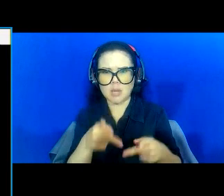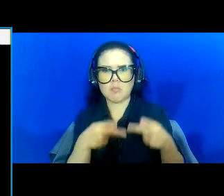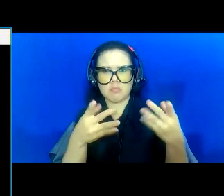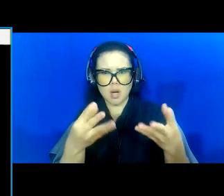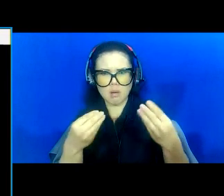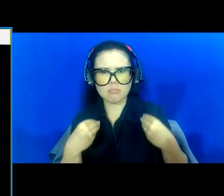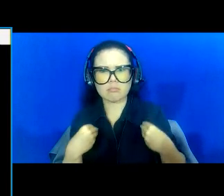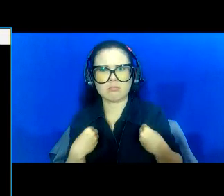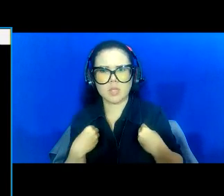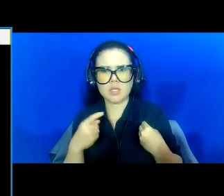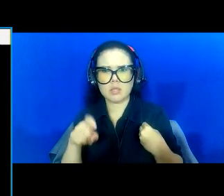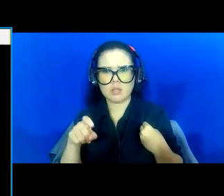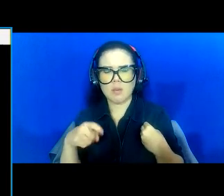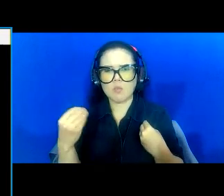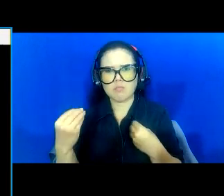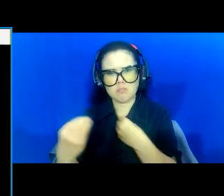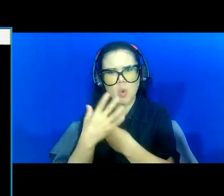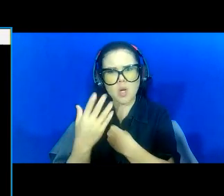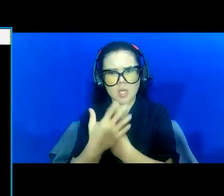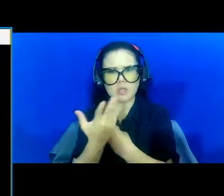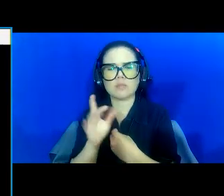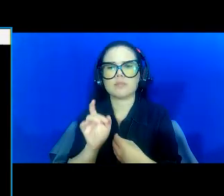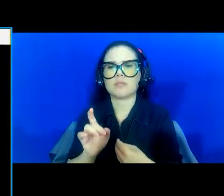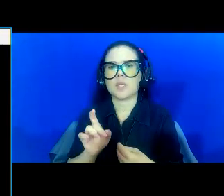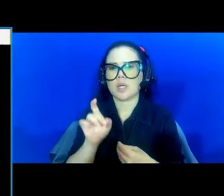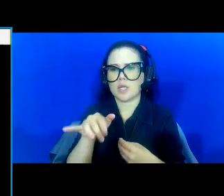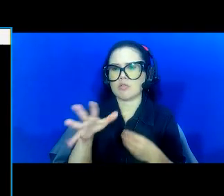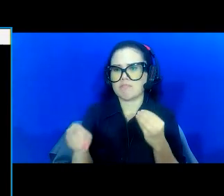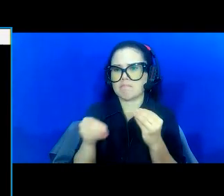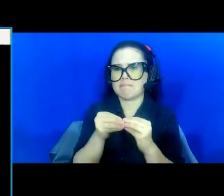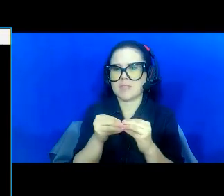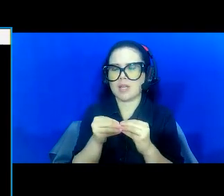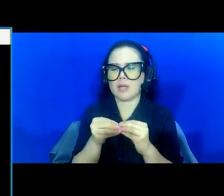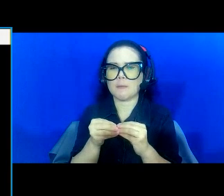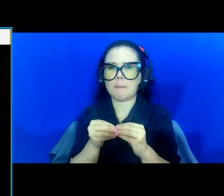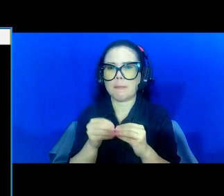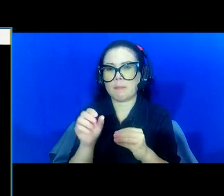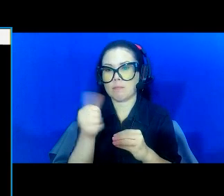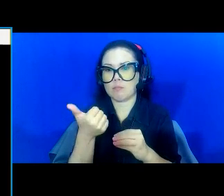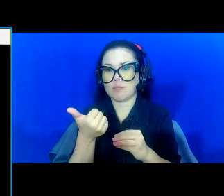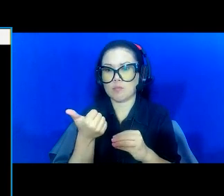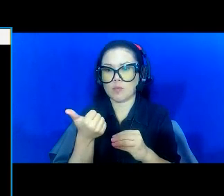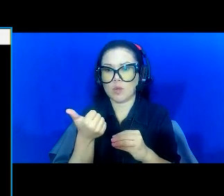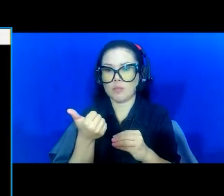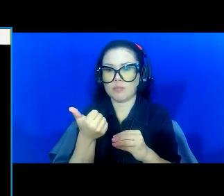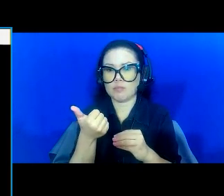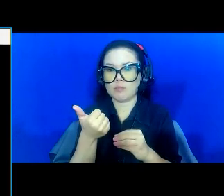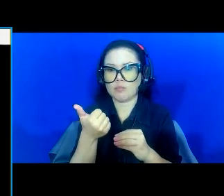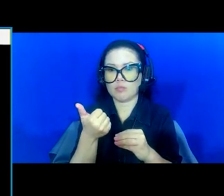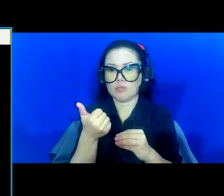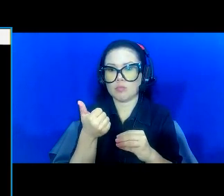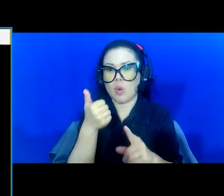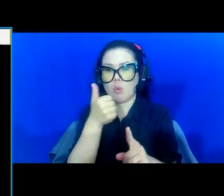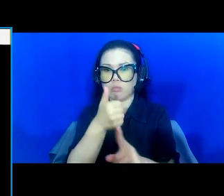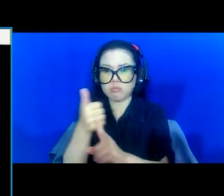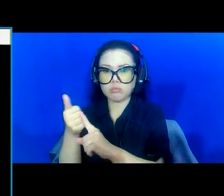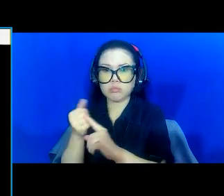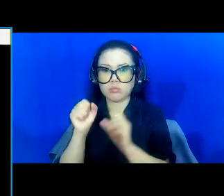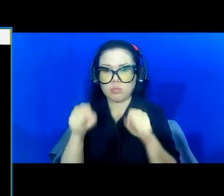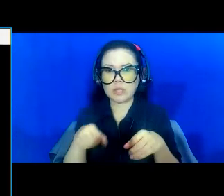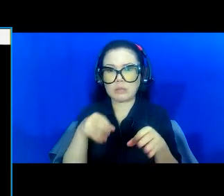pues verdad, creo que añade. Y lo otro también es definir desde cada cuerpo que pueda definir esa estructura de saber qué están haciendo, porque pienso que